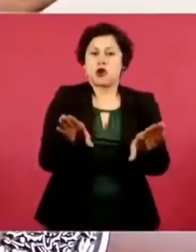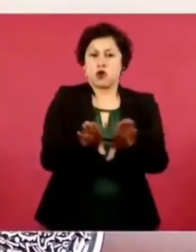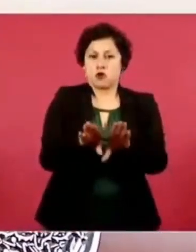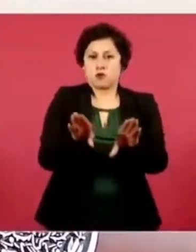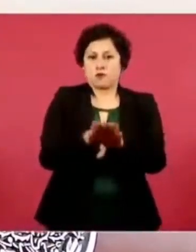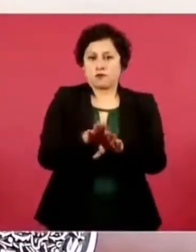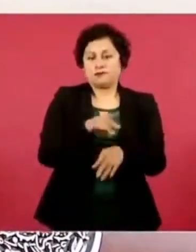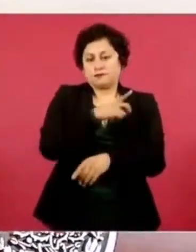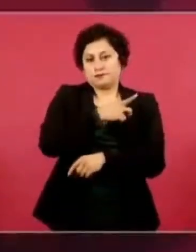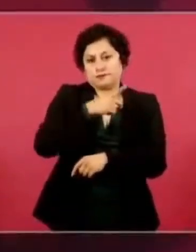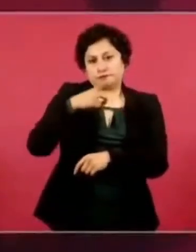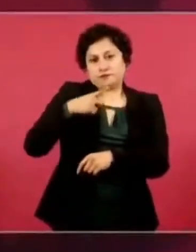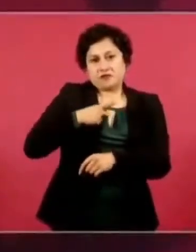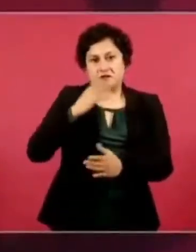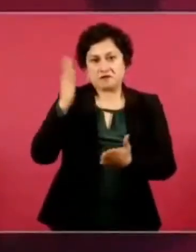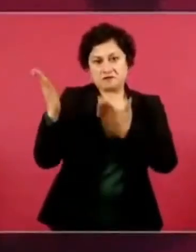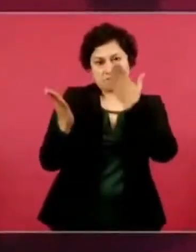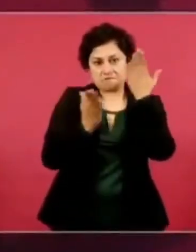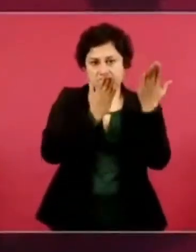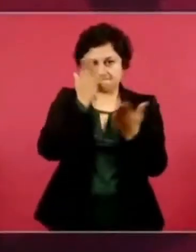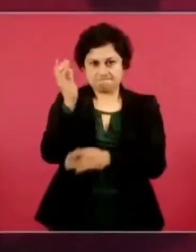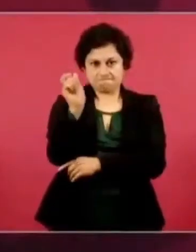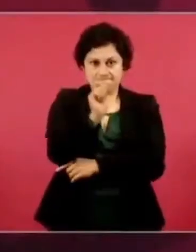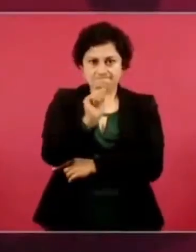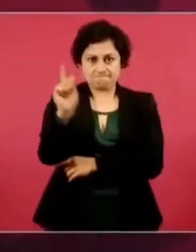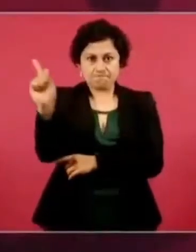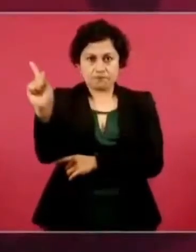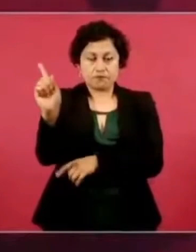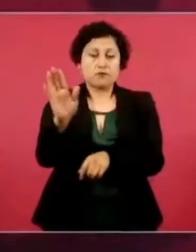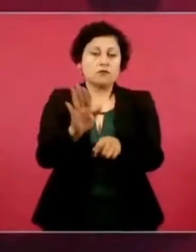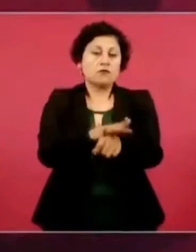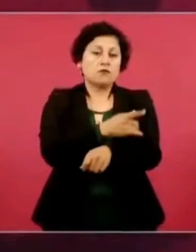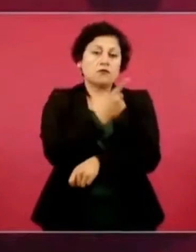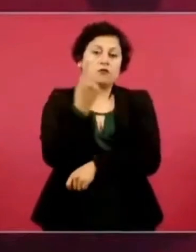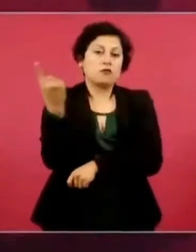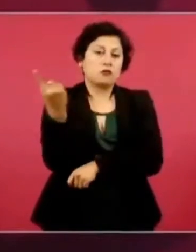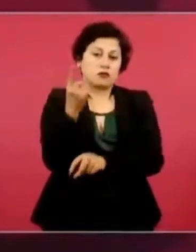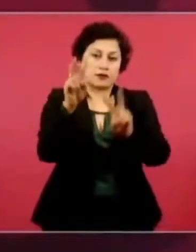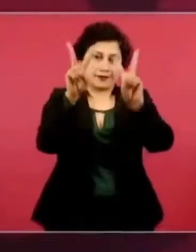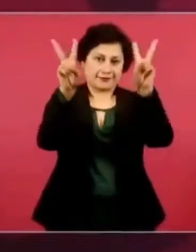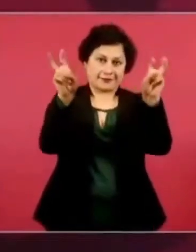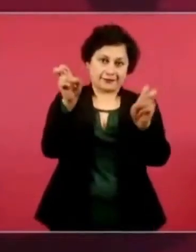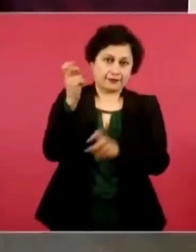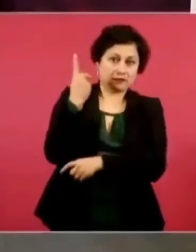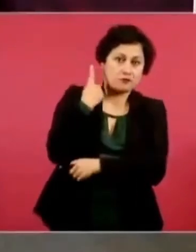porque la política es un oficio, no cualquiera.